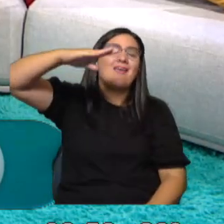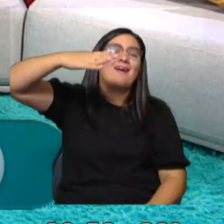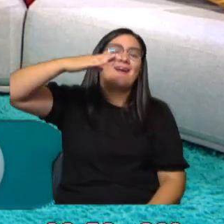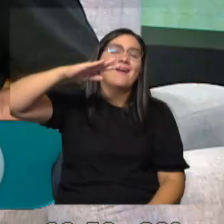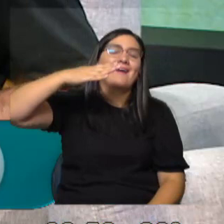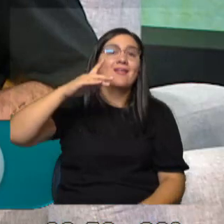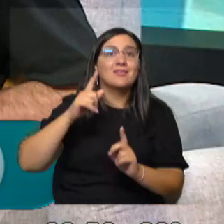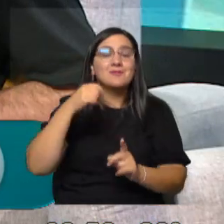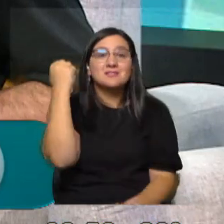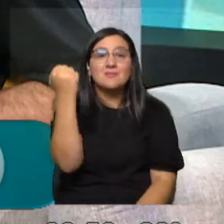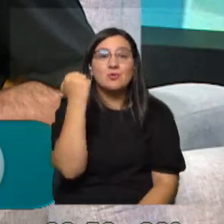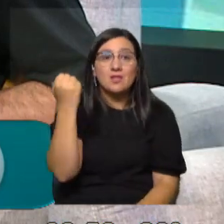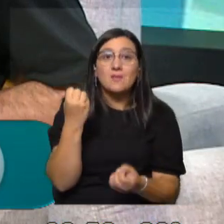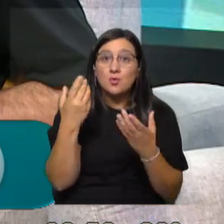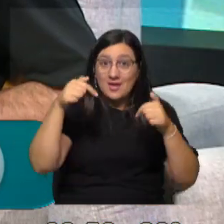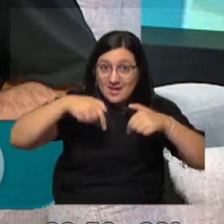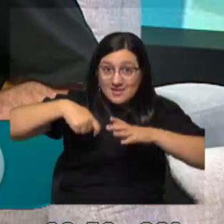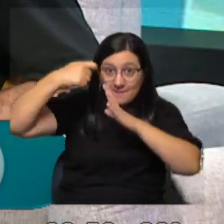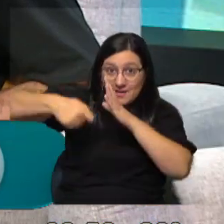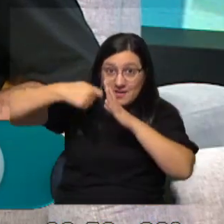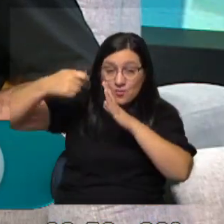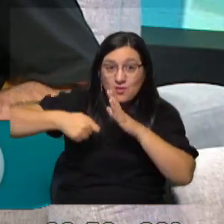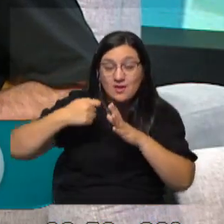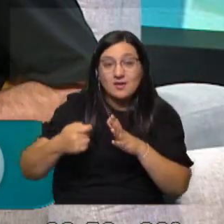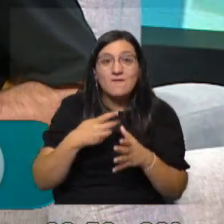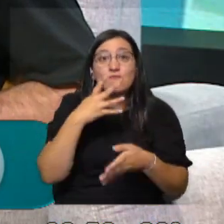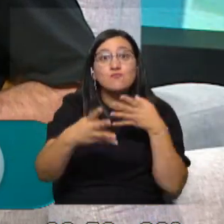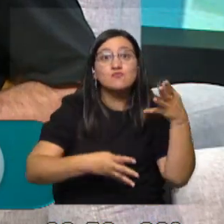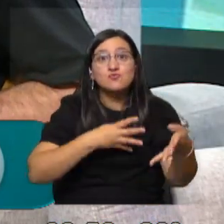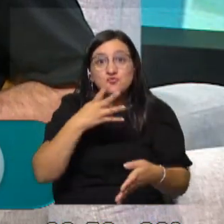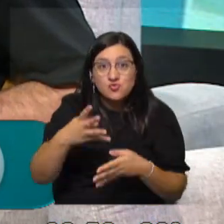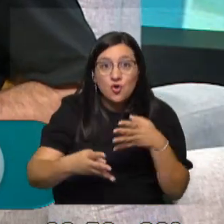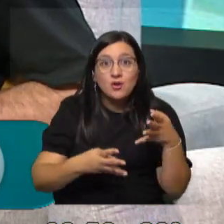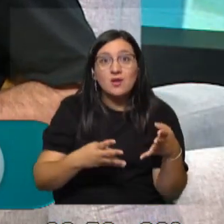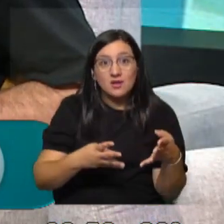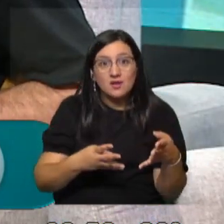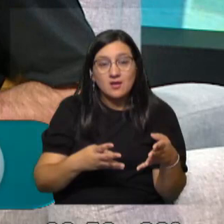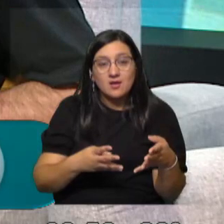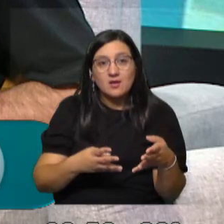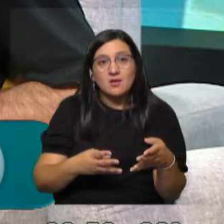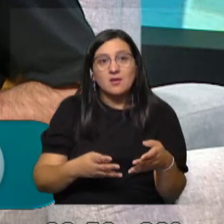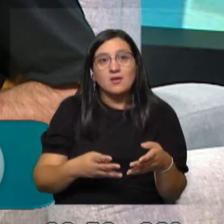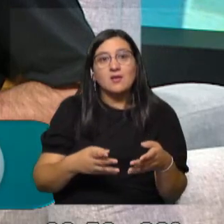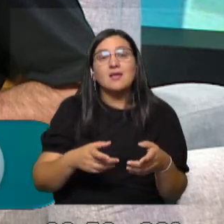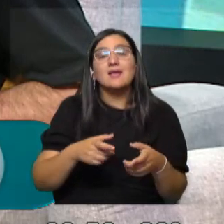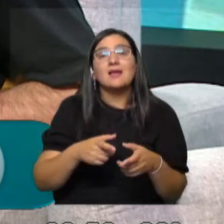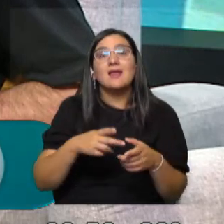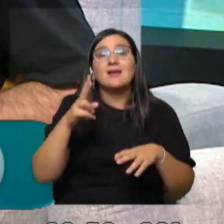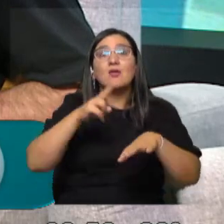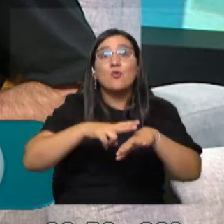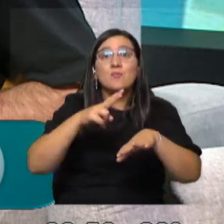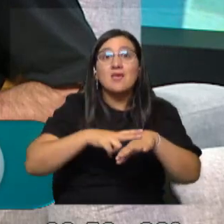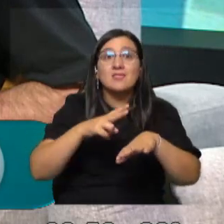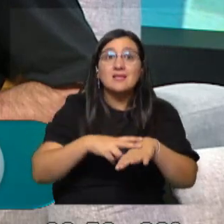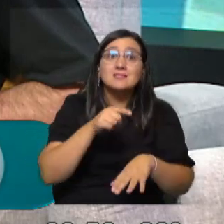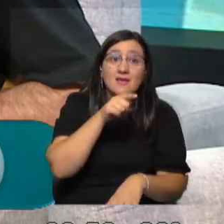muy importante porque esta película, el éxito de la taquilla y de la gente yendo al cine, es que la recomiendan. Si